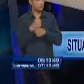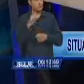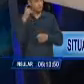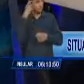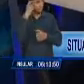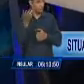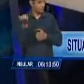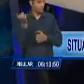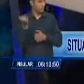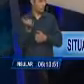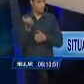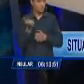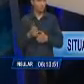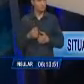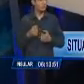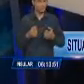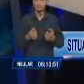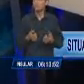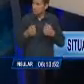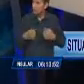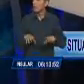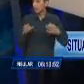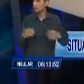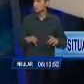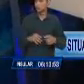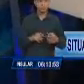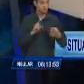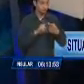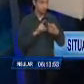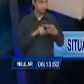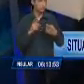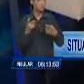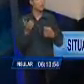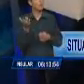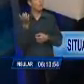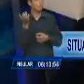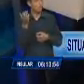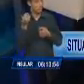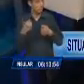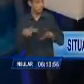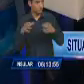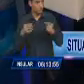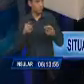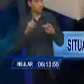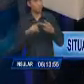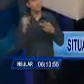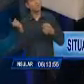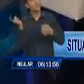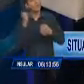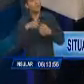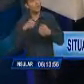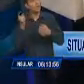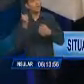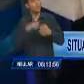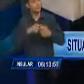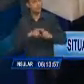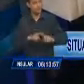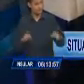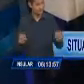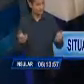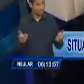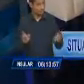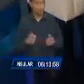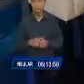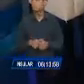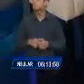deuda aquí, pública. Porque aquí tenemos dos cosas. Una cosa son los bonos del Estado y otra cosa son los aportes del Estado. Claro. Son dos cosas completamente distintas. Claro, claro. A